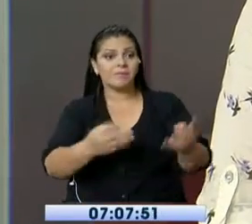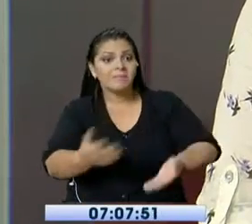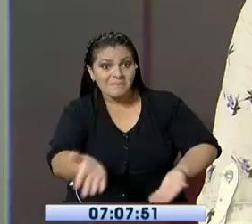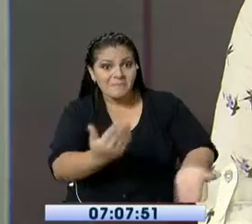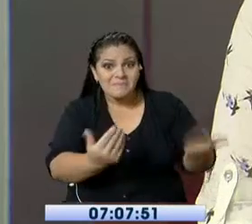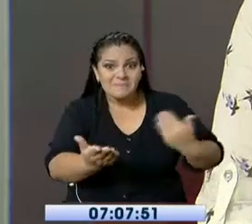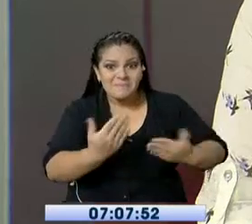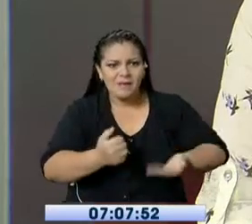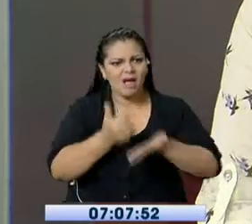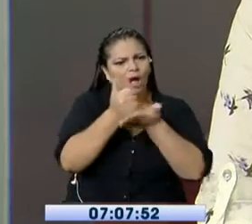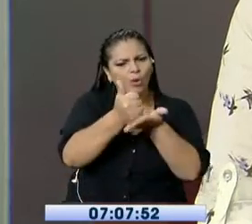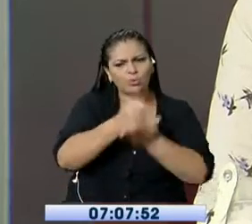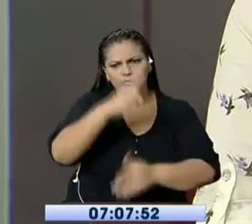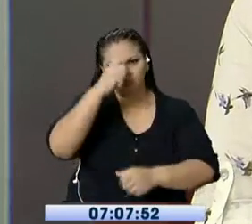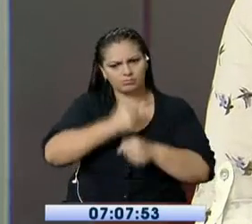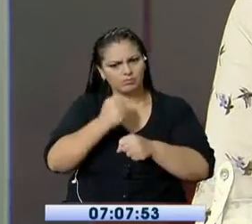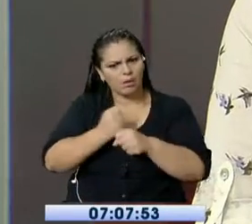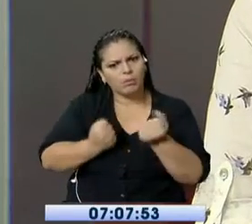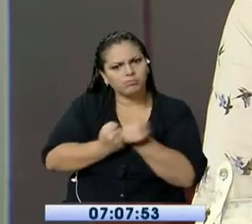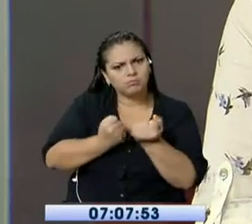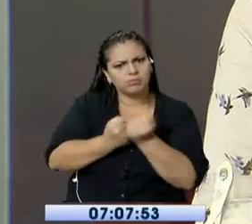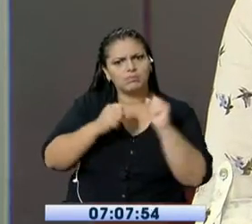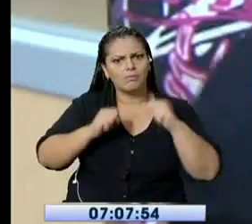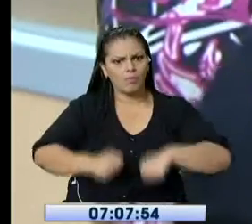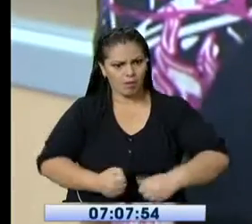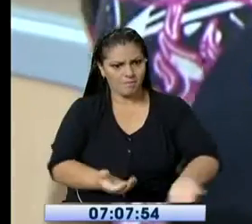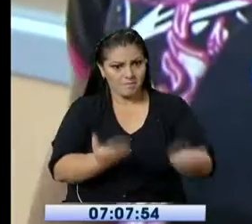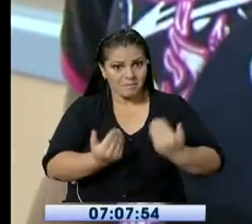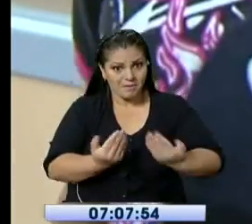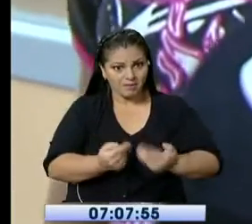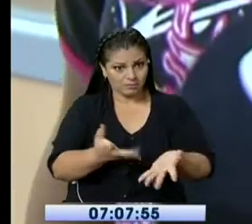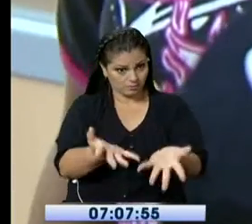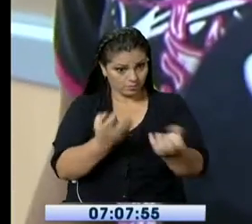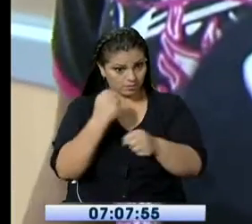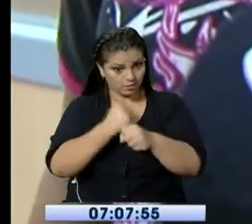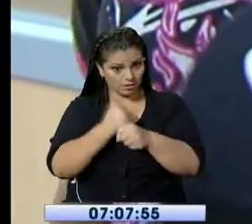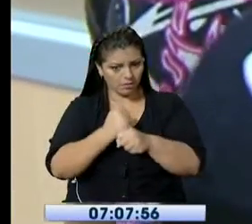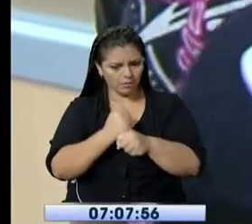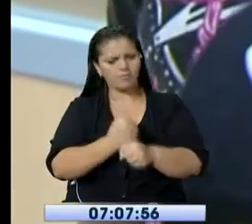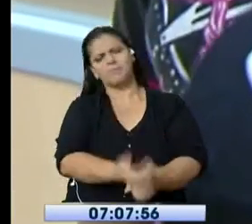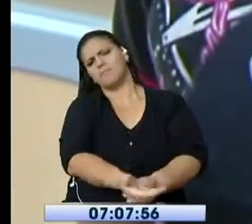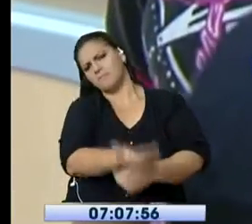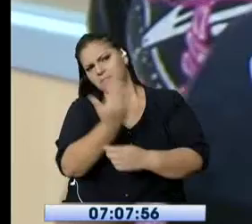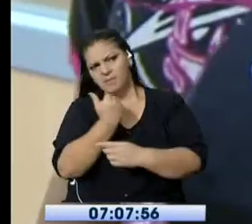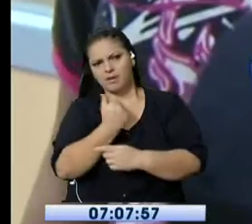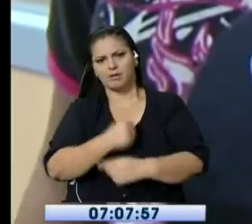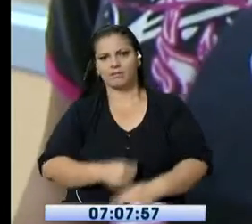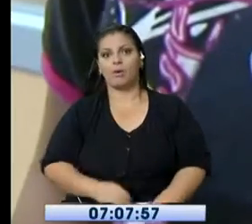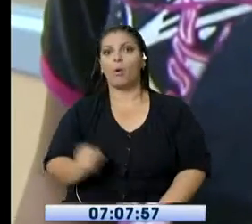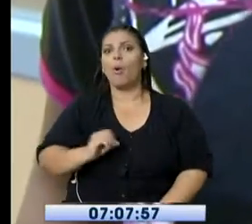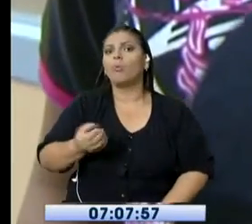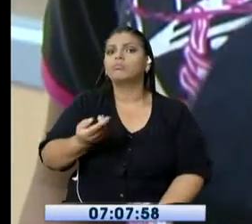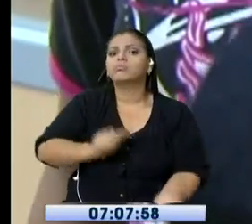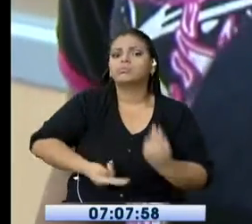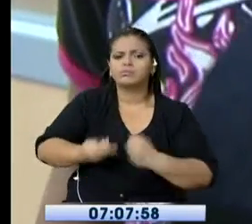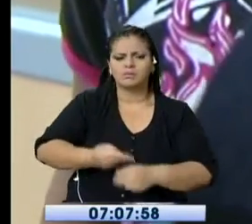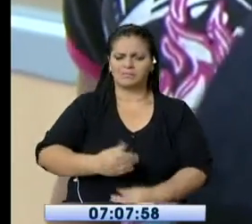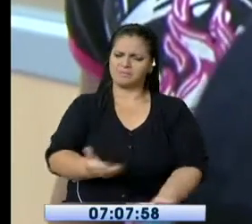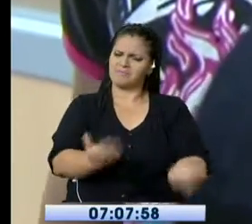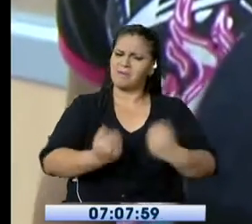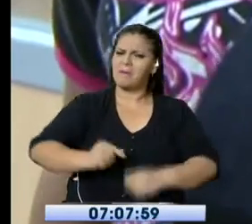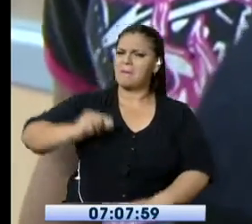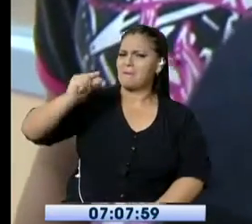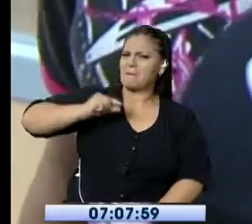materializaron él decía que llevará todo el provecho de st